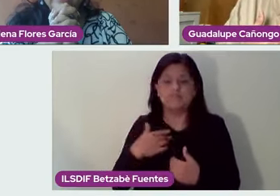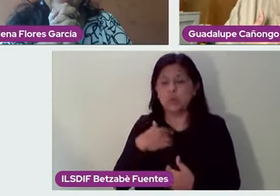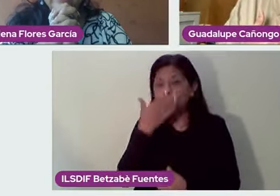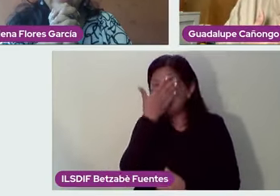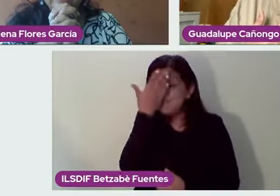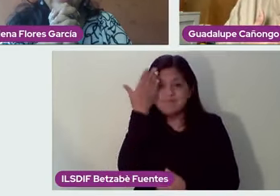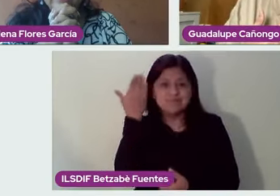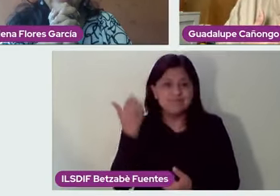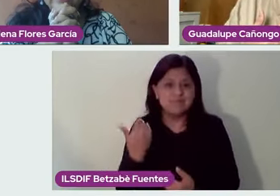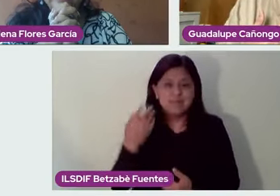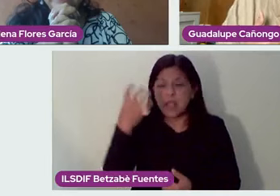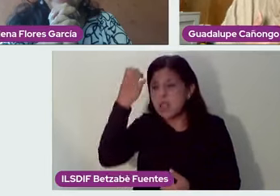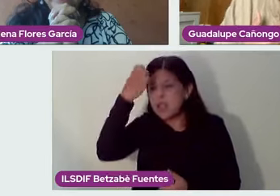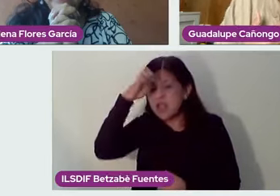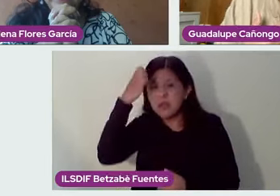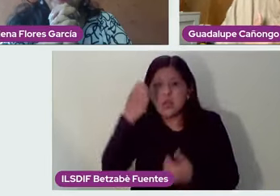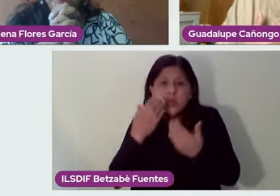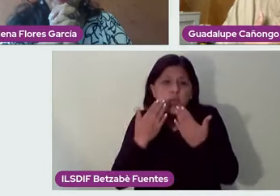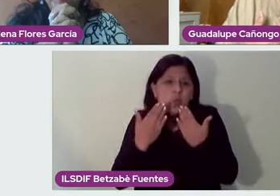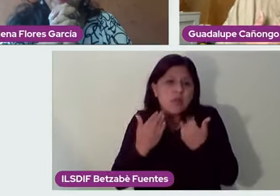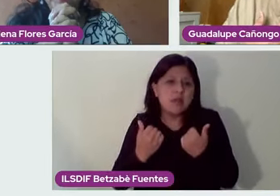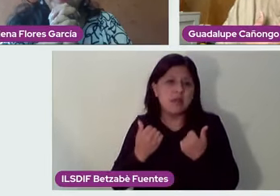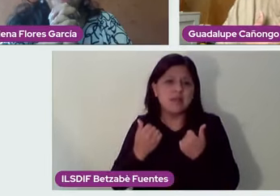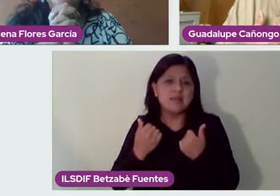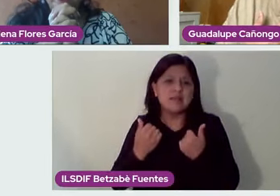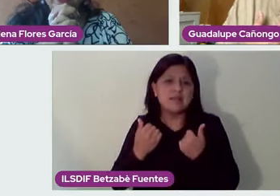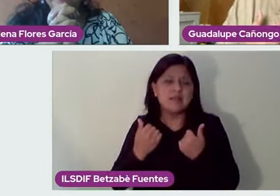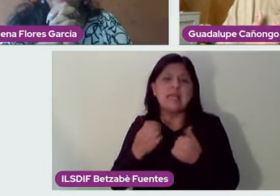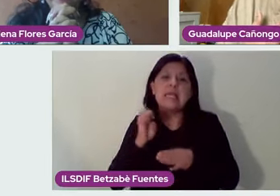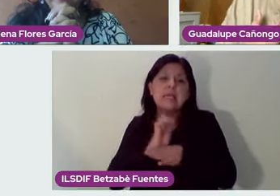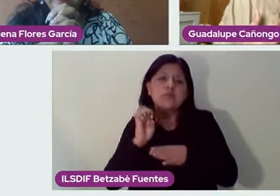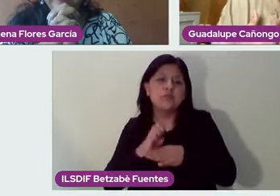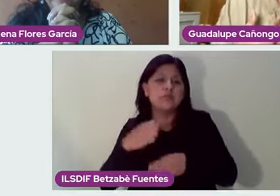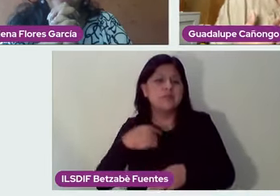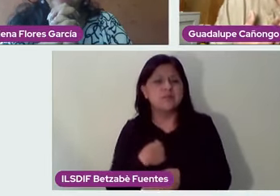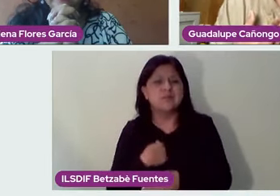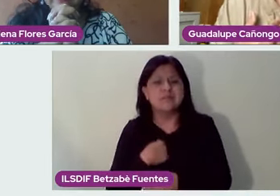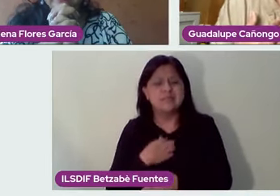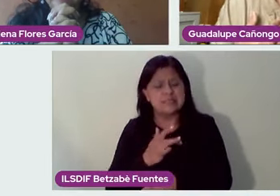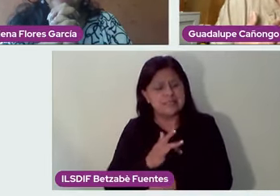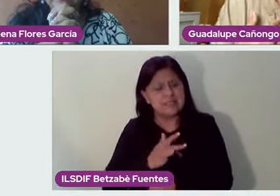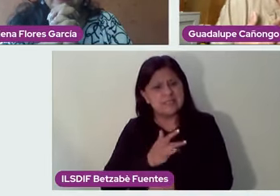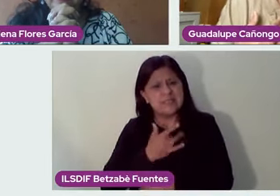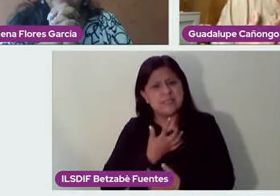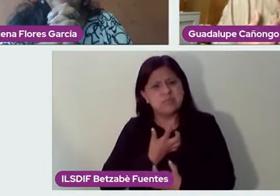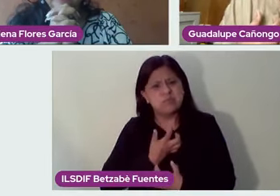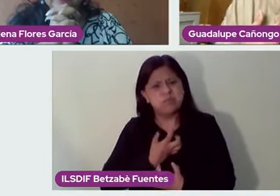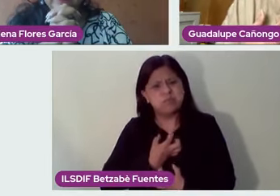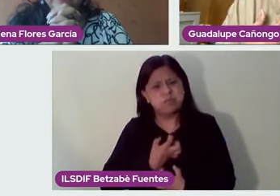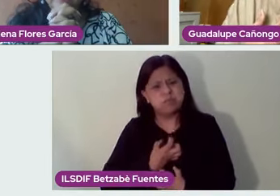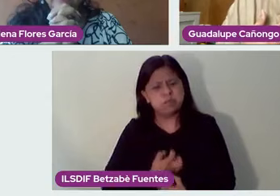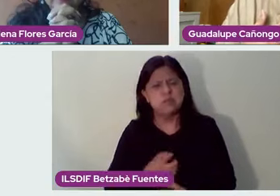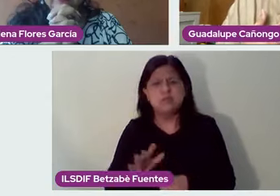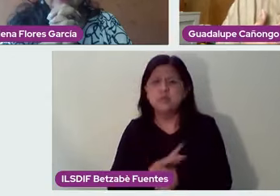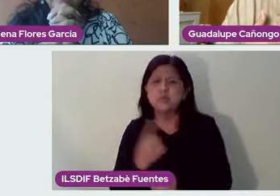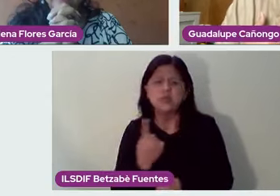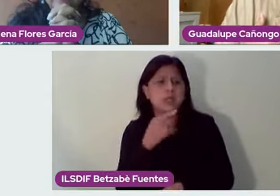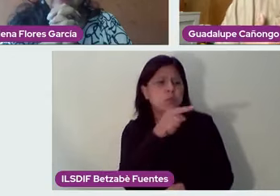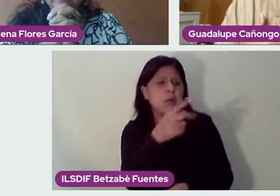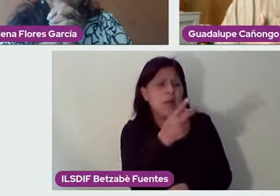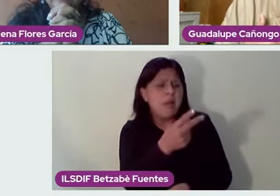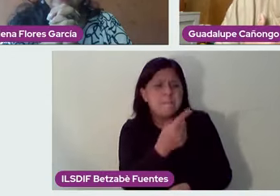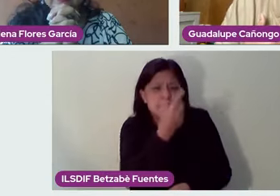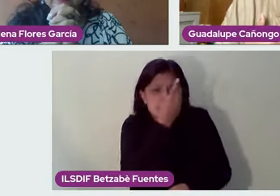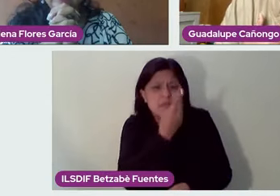mal que tú me digas que es algo muy sencillo. Es correcto. Me da pena que decir